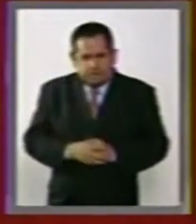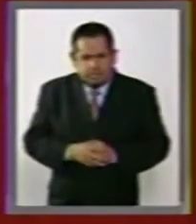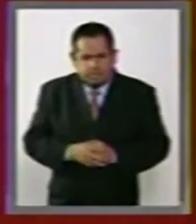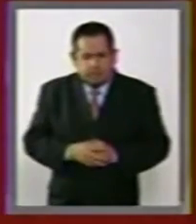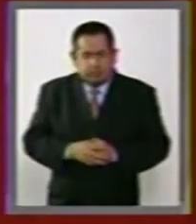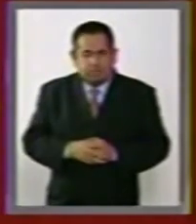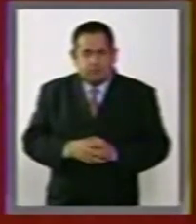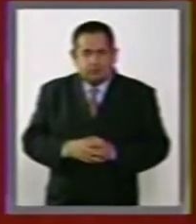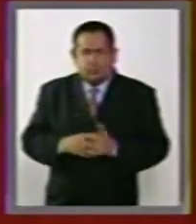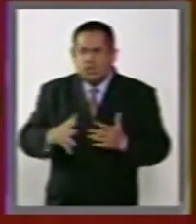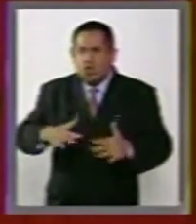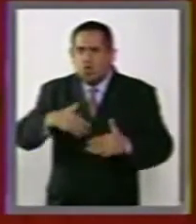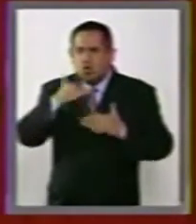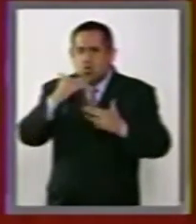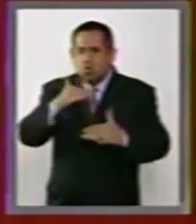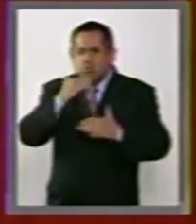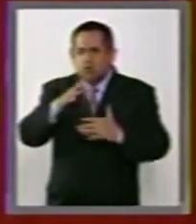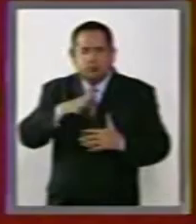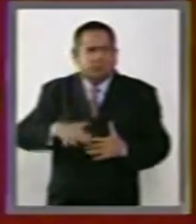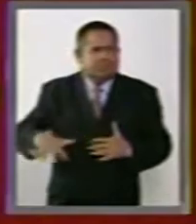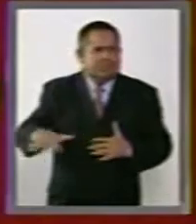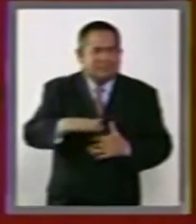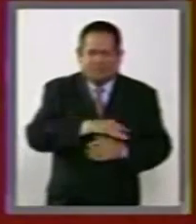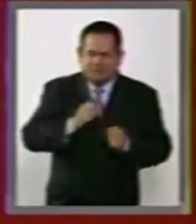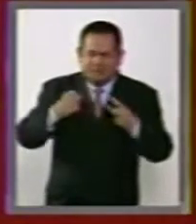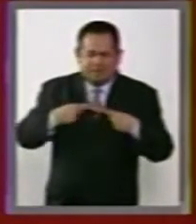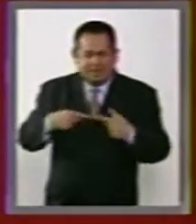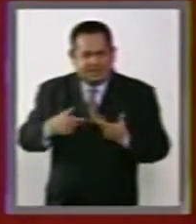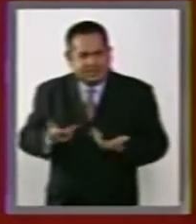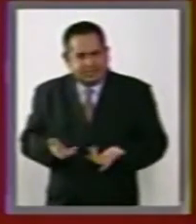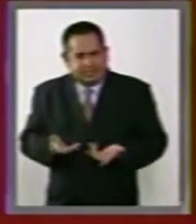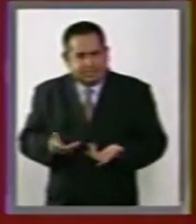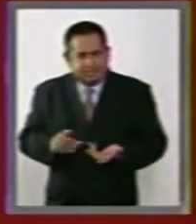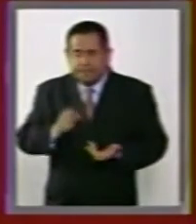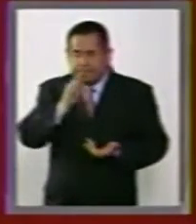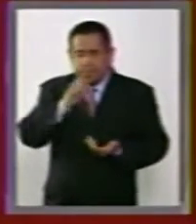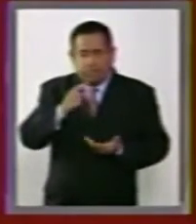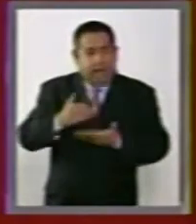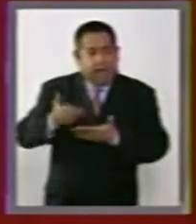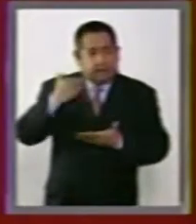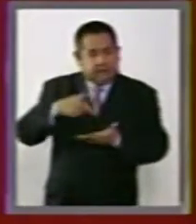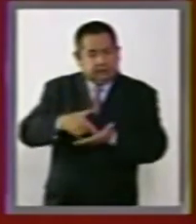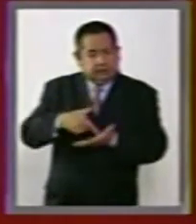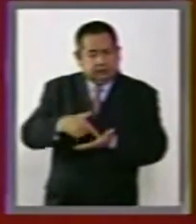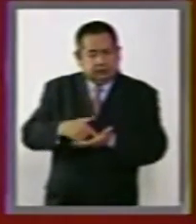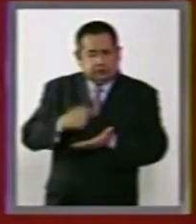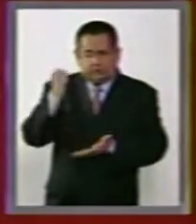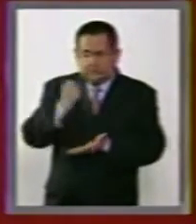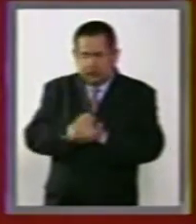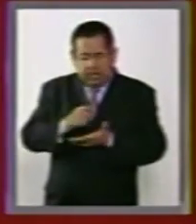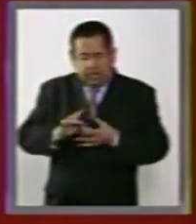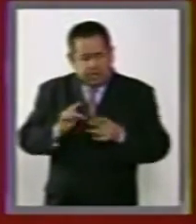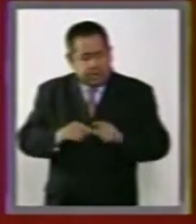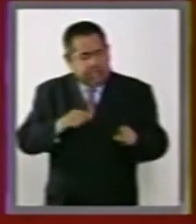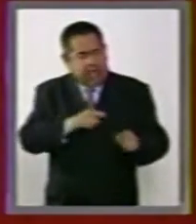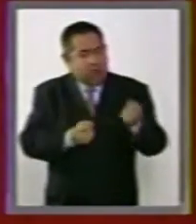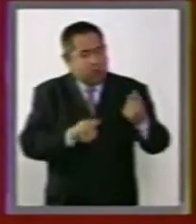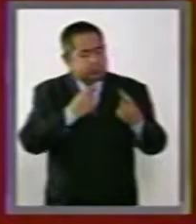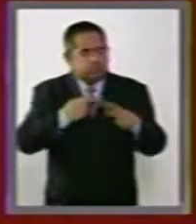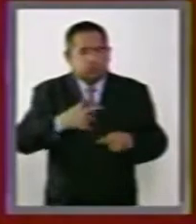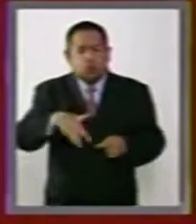la corrupción de los servidores públicos, también eso se contempló en nuestro